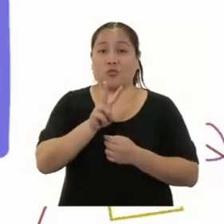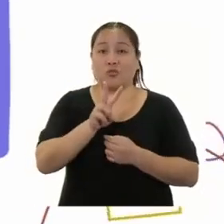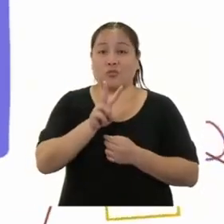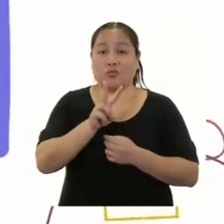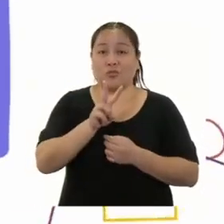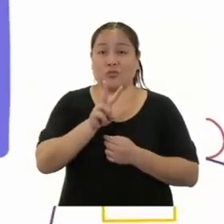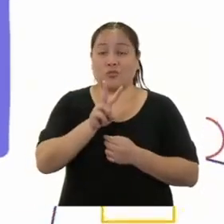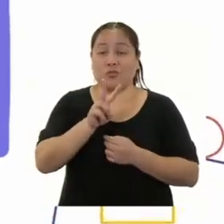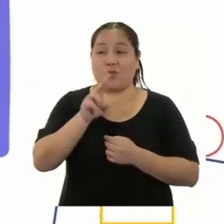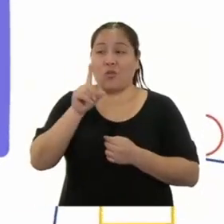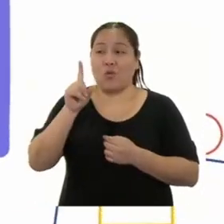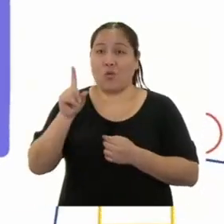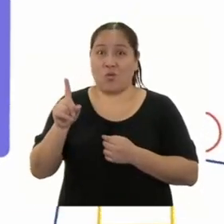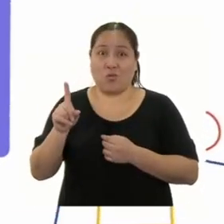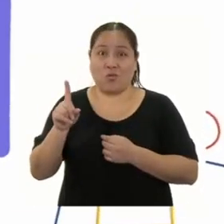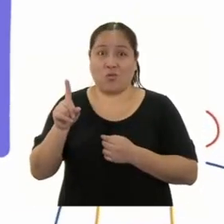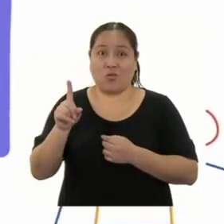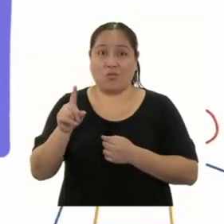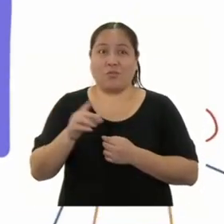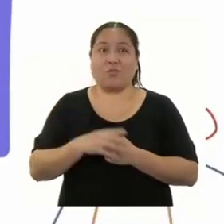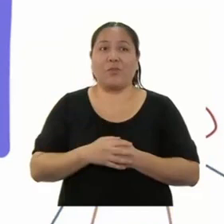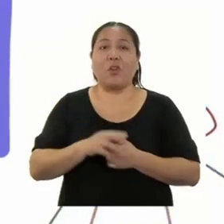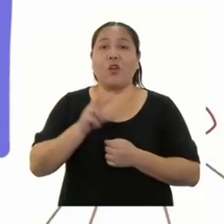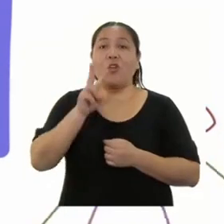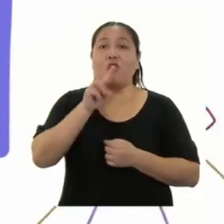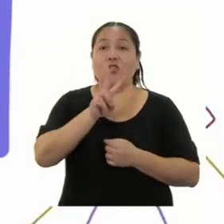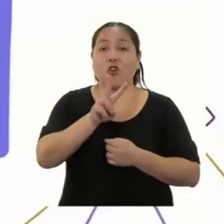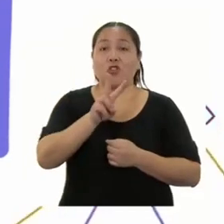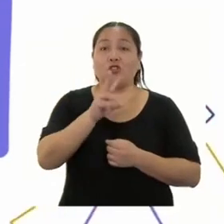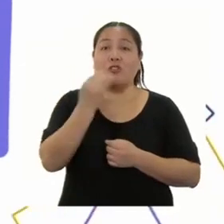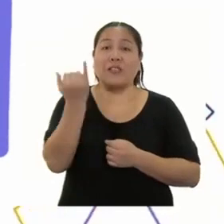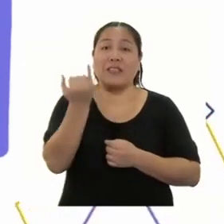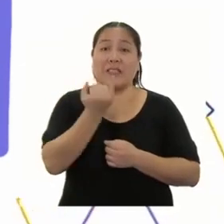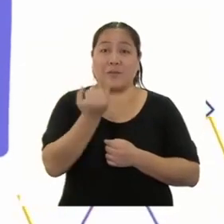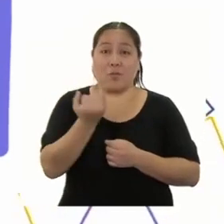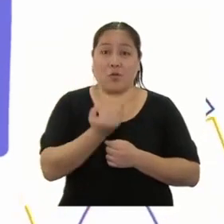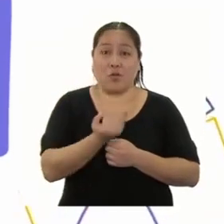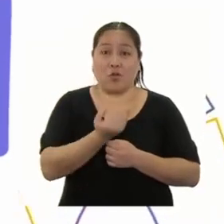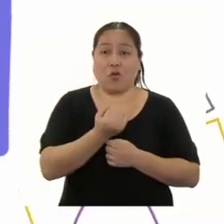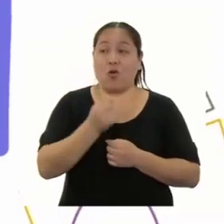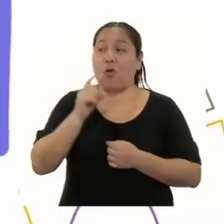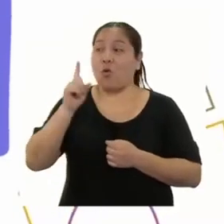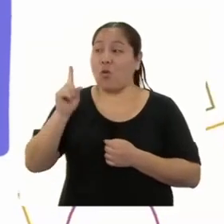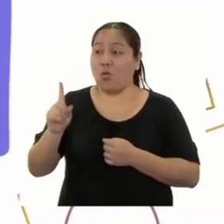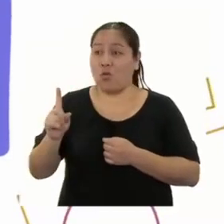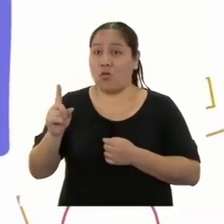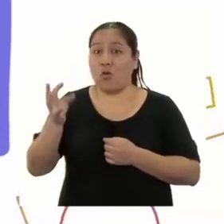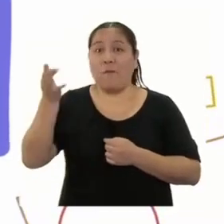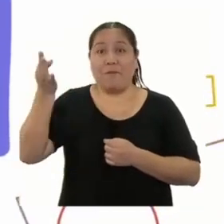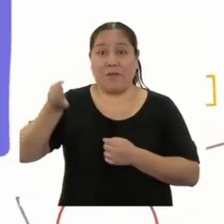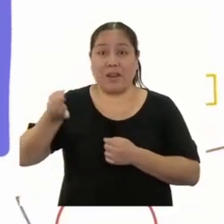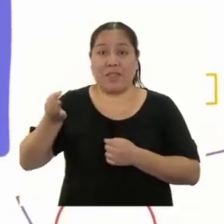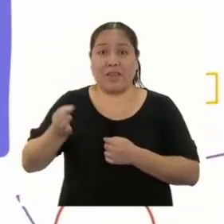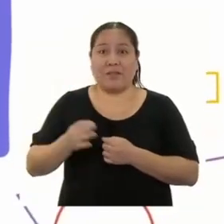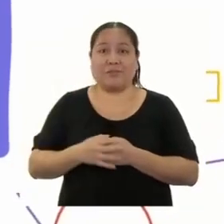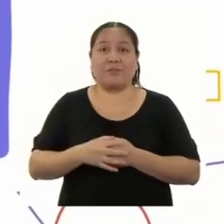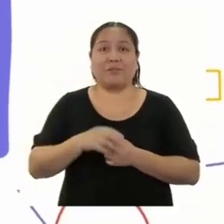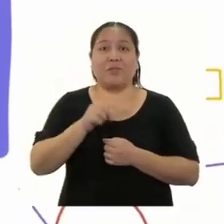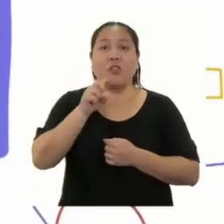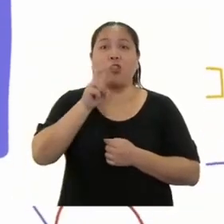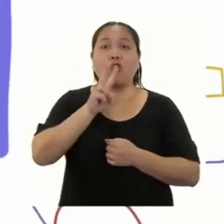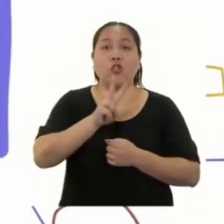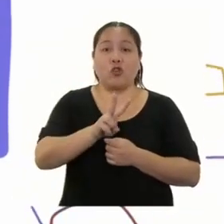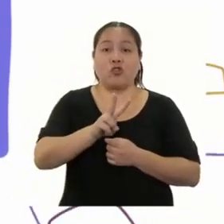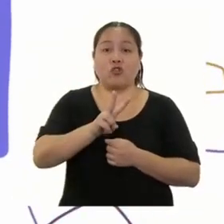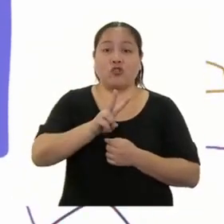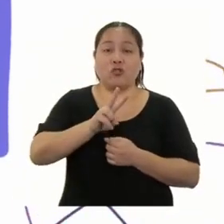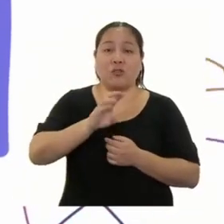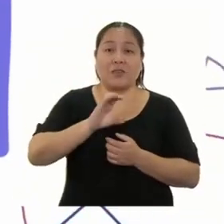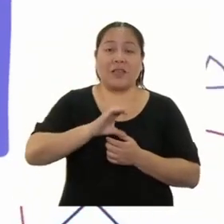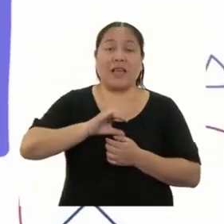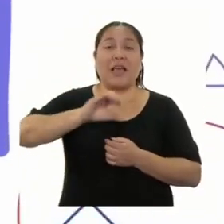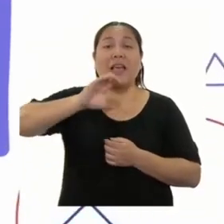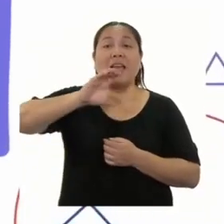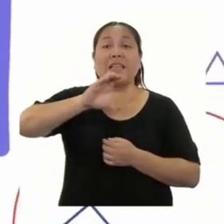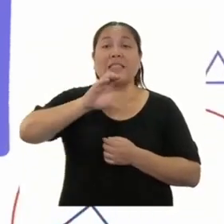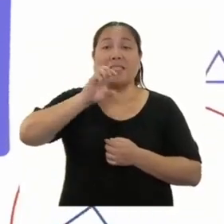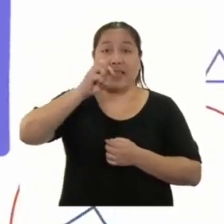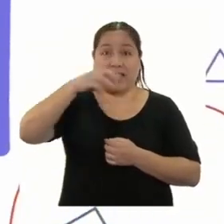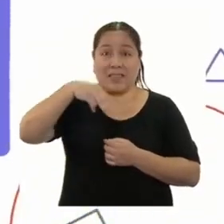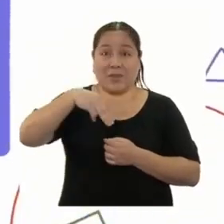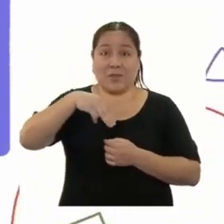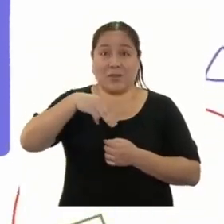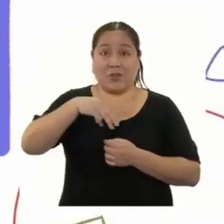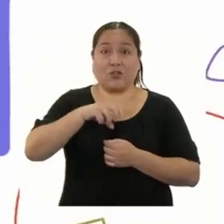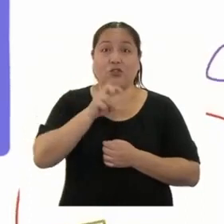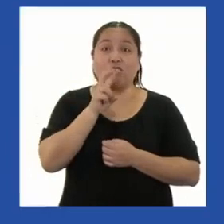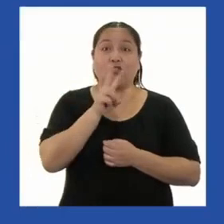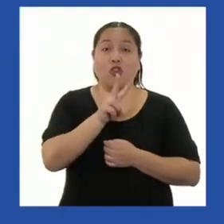1 es la unidad del objeto real. Esto significa que en el caso que el objeto sea medido en centímetros, podemos